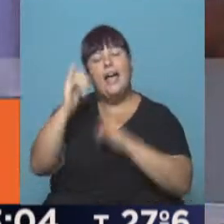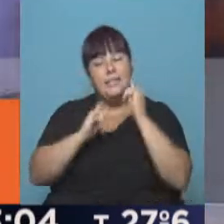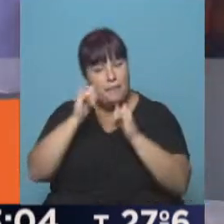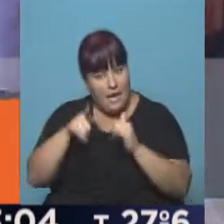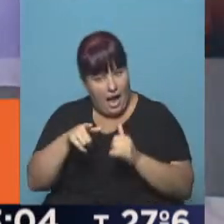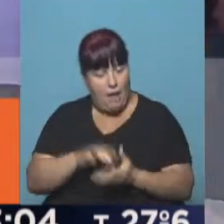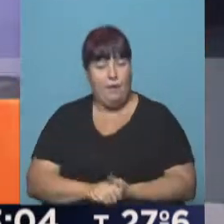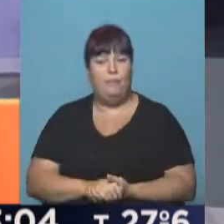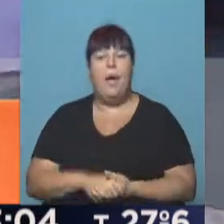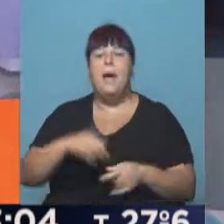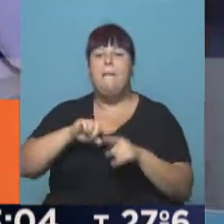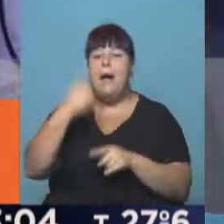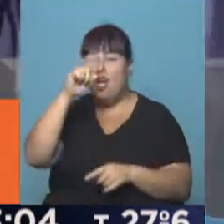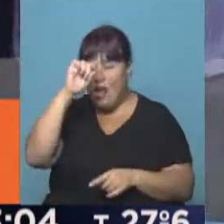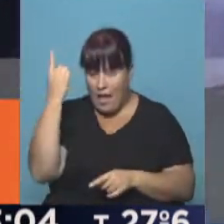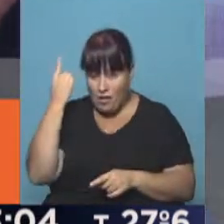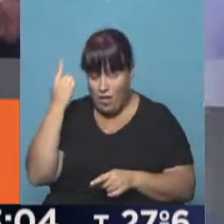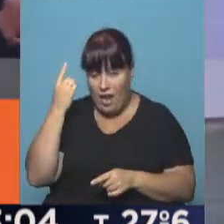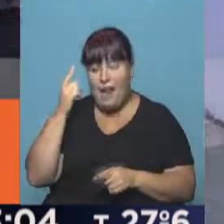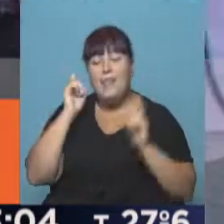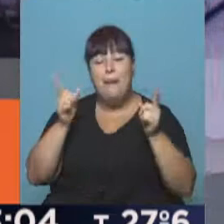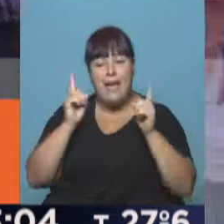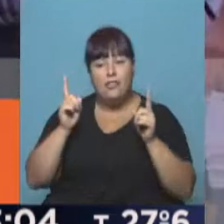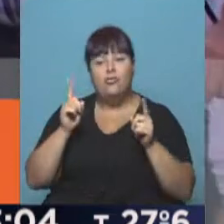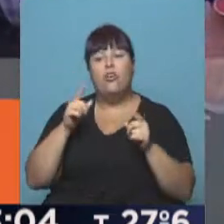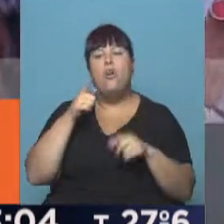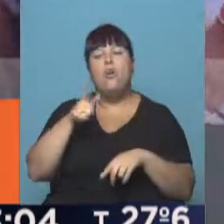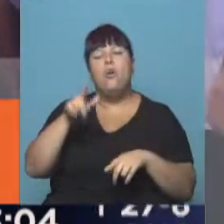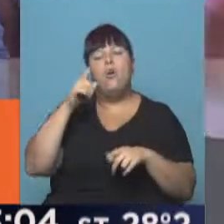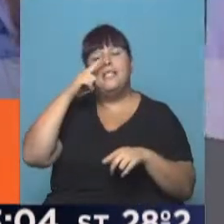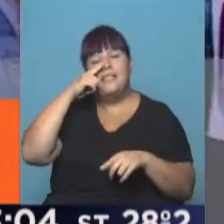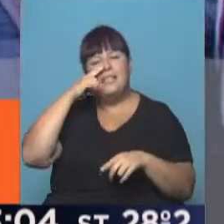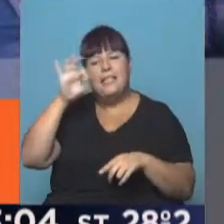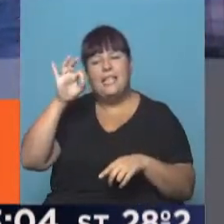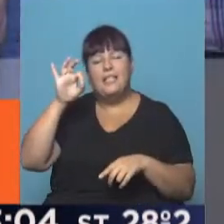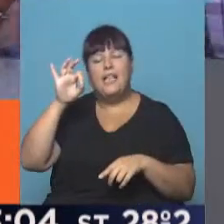explicaron que el paro nacional de docentes tiene un